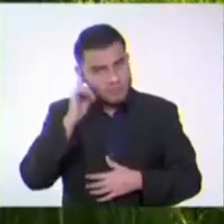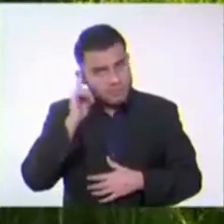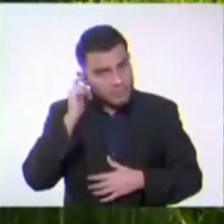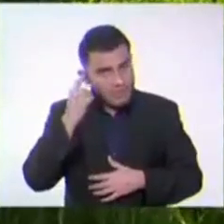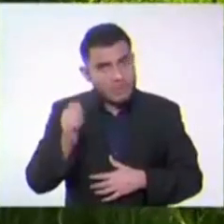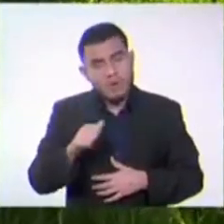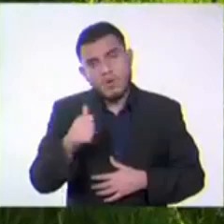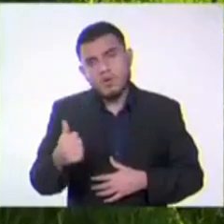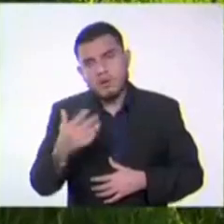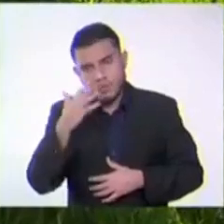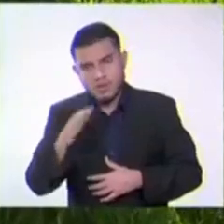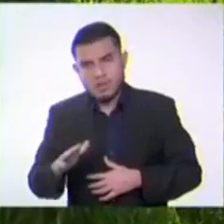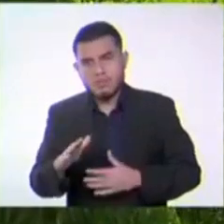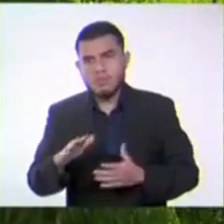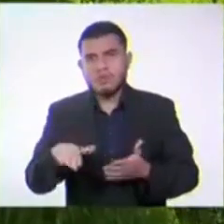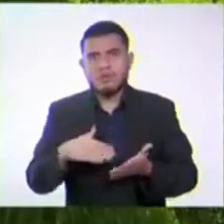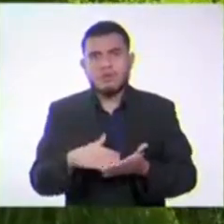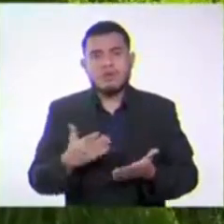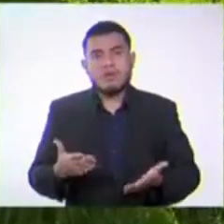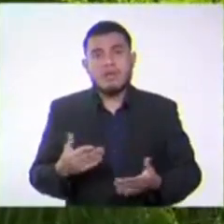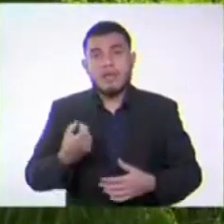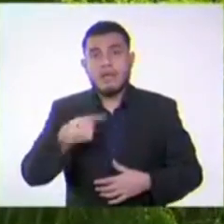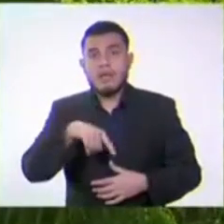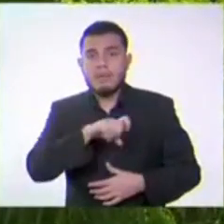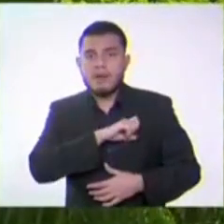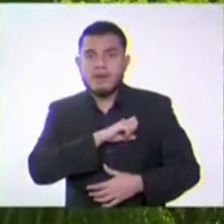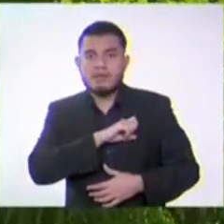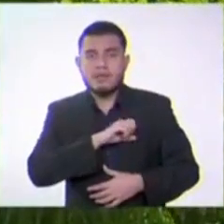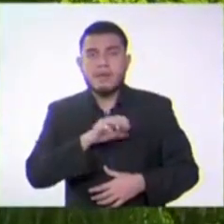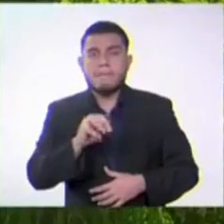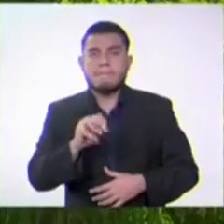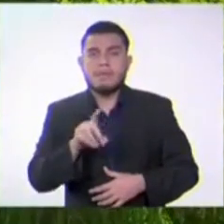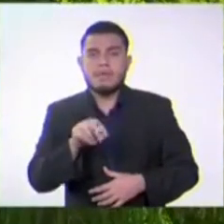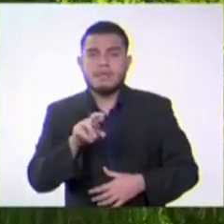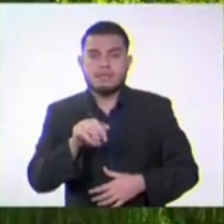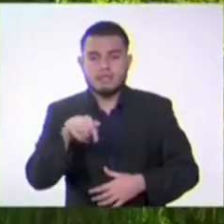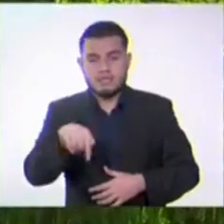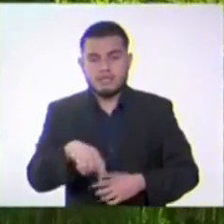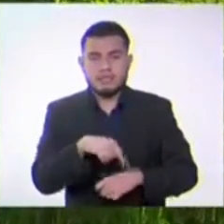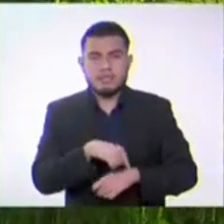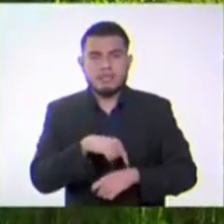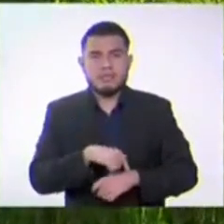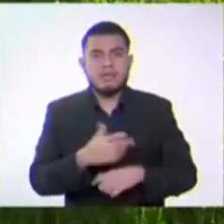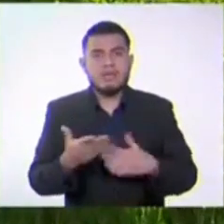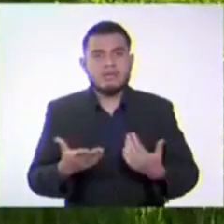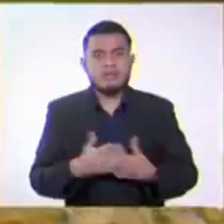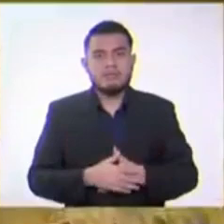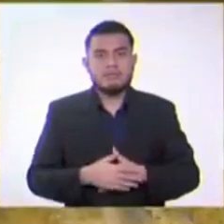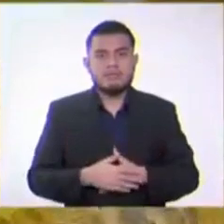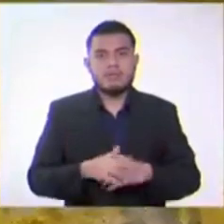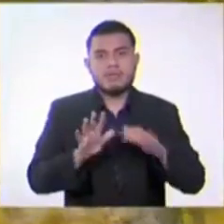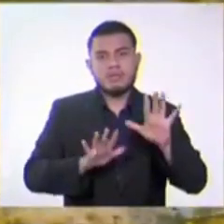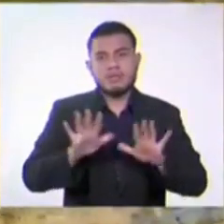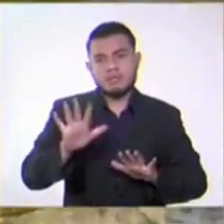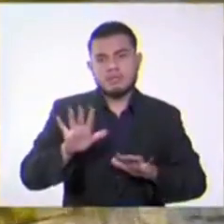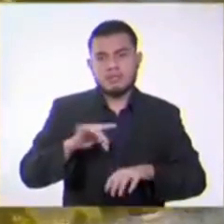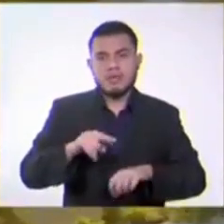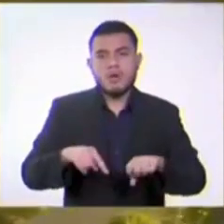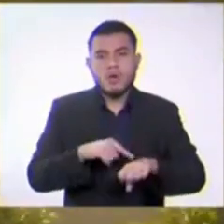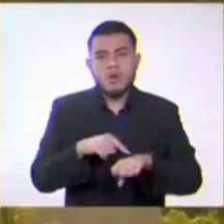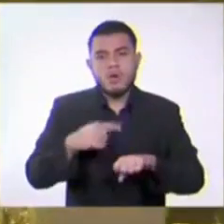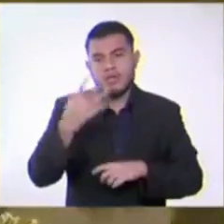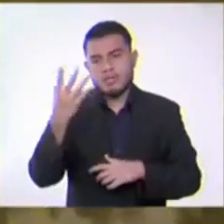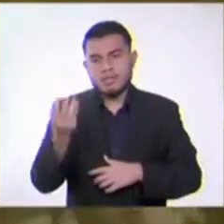ciudades, como por ejemplo Madrid, pueden recibir en estas fechas hasta unas 15 horas de